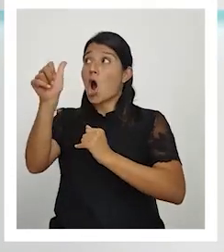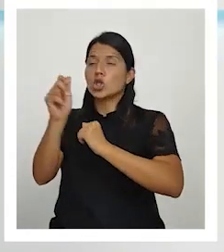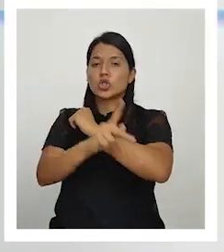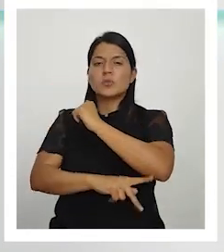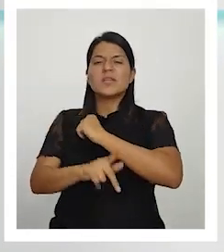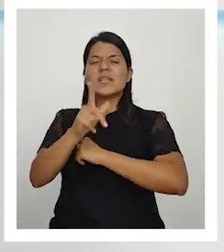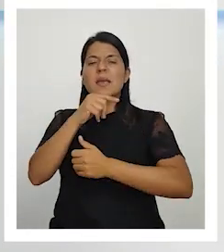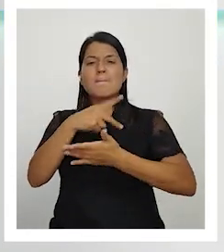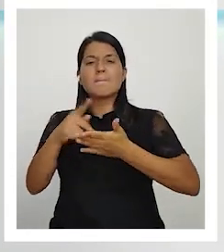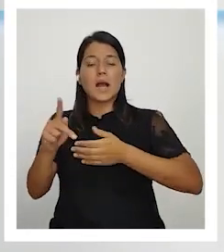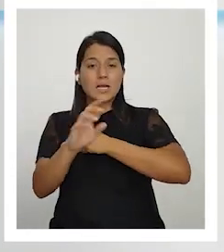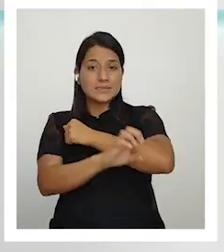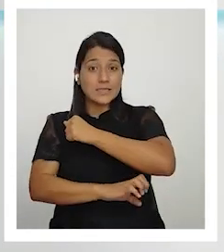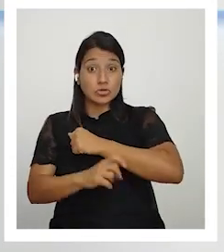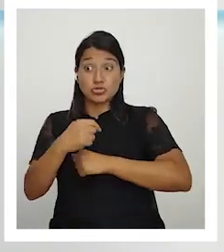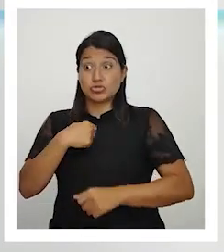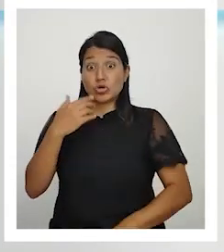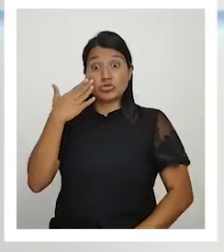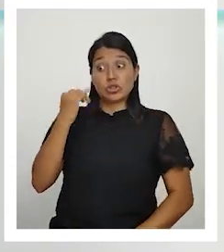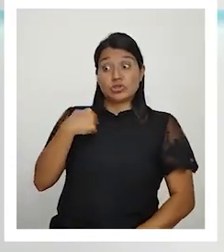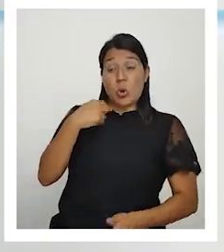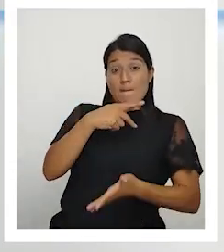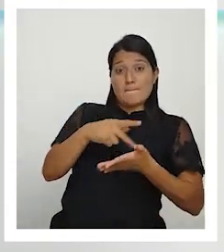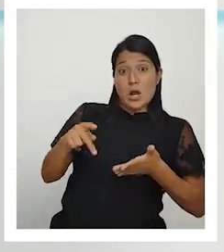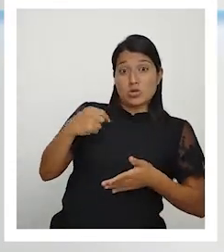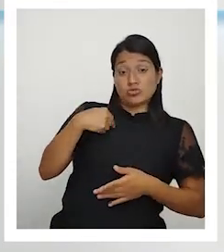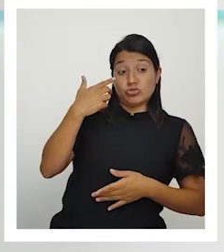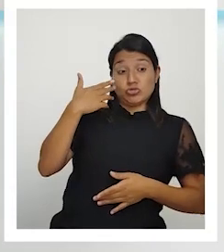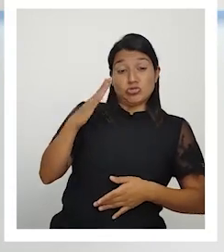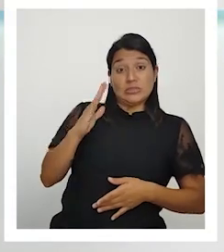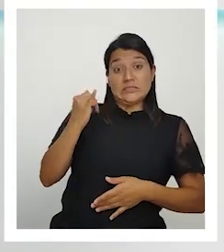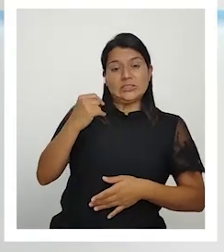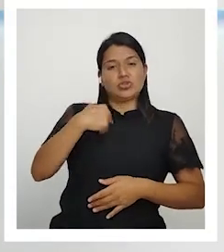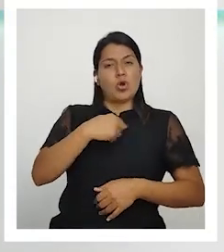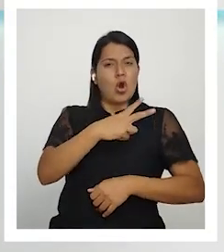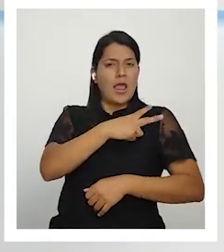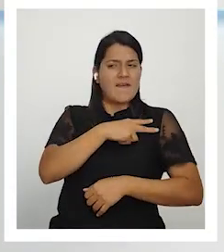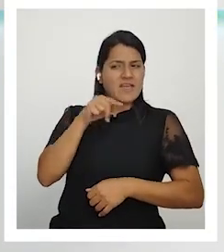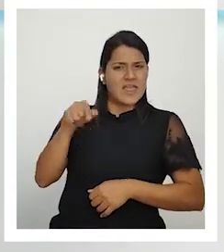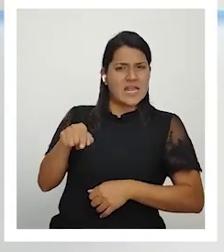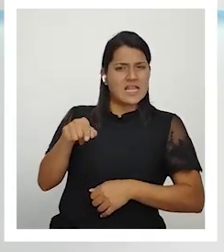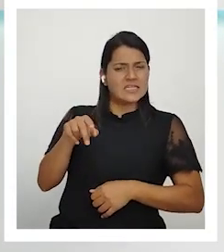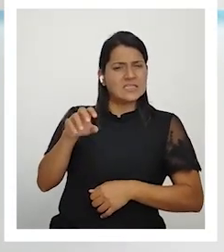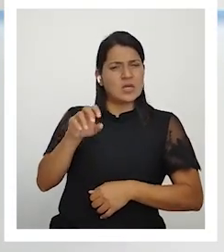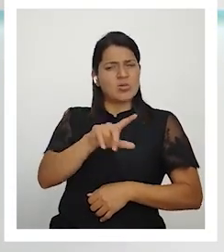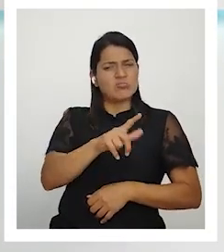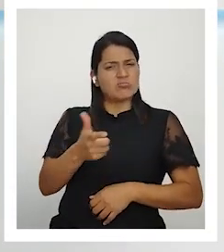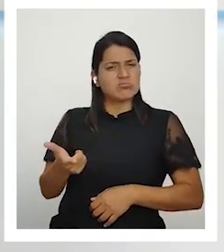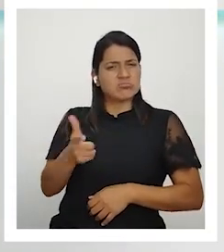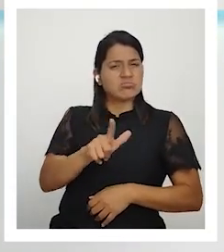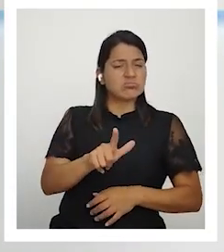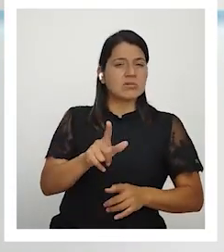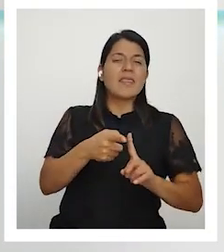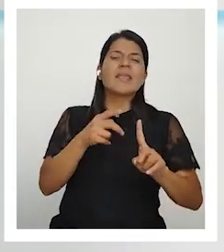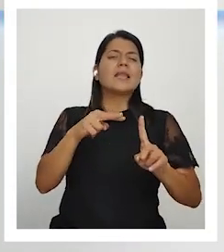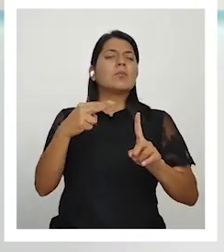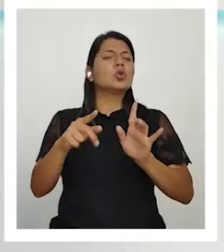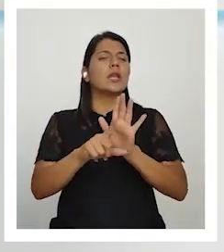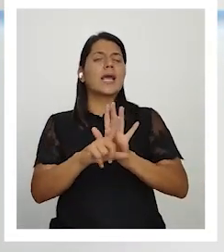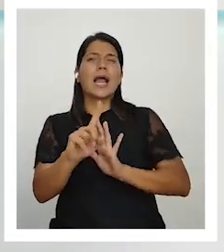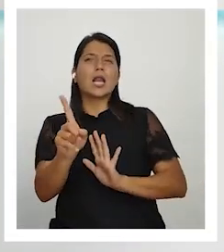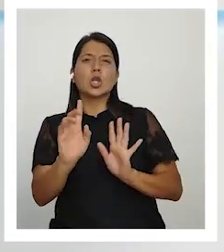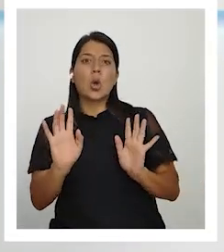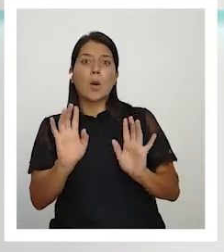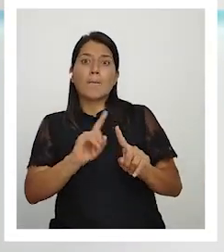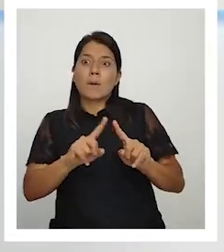de ellos o no, ¿verdad? Legalmente, pues por supuesto que no, ¿verdad? Pero quizás lo hago de esa forma porque al final